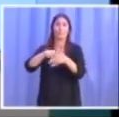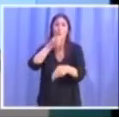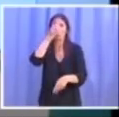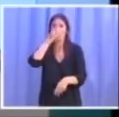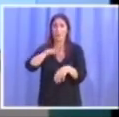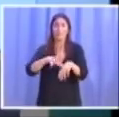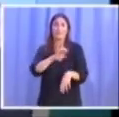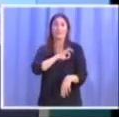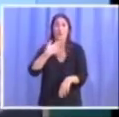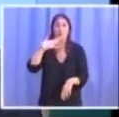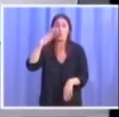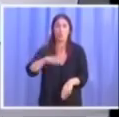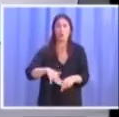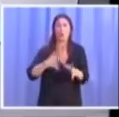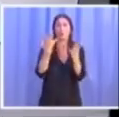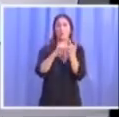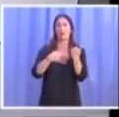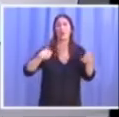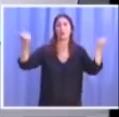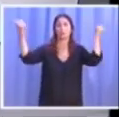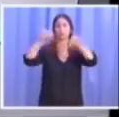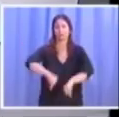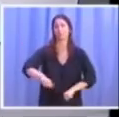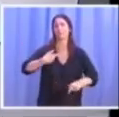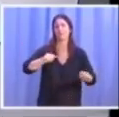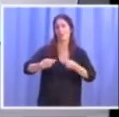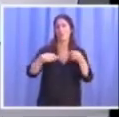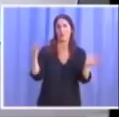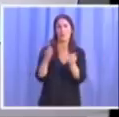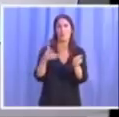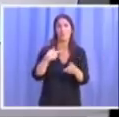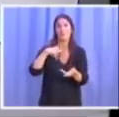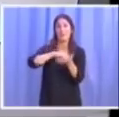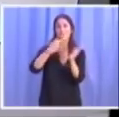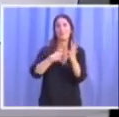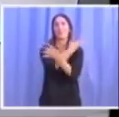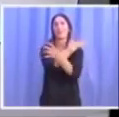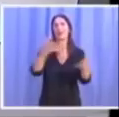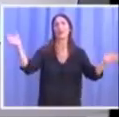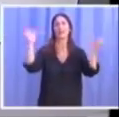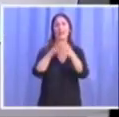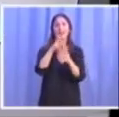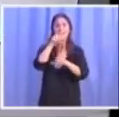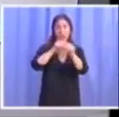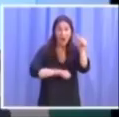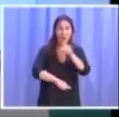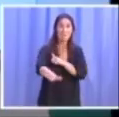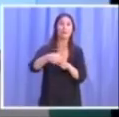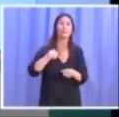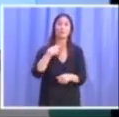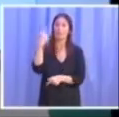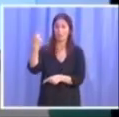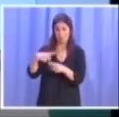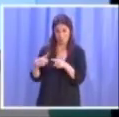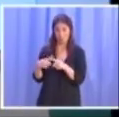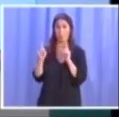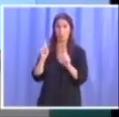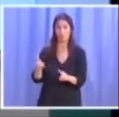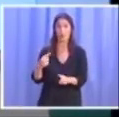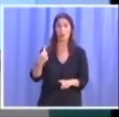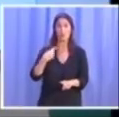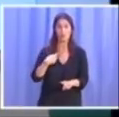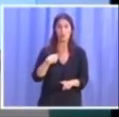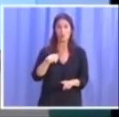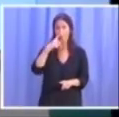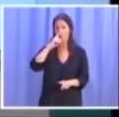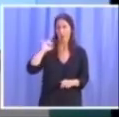y por el señor Cuenca, le han llevado a la ruina en Granada. Ese es el gran proyecto de la Gran Granada. Y a partir de ahí, le voy a decir una cosa. Yo llevaré